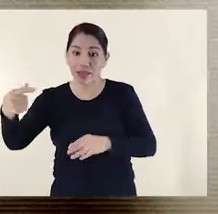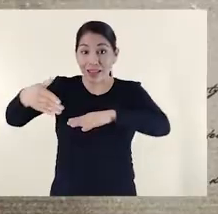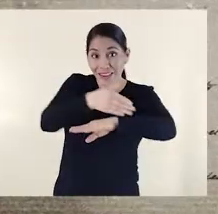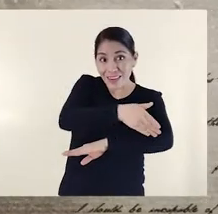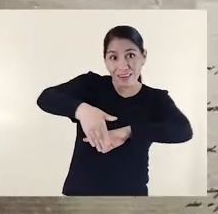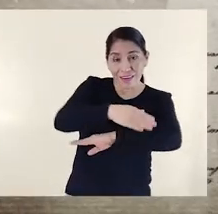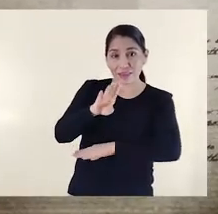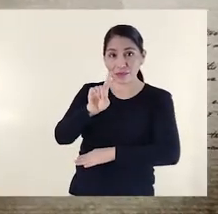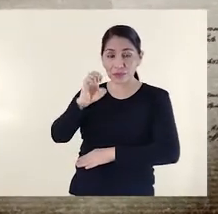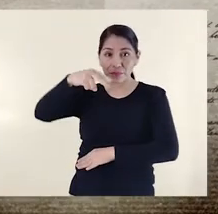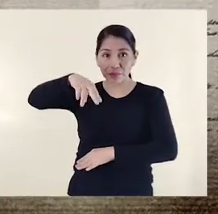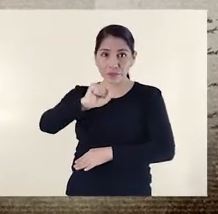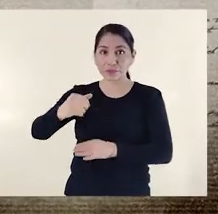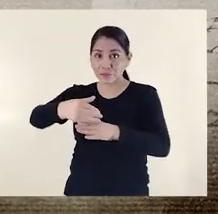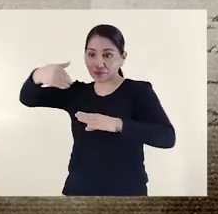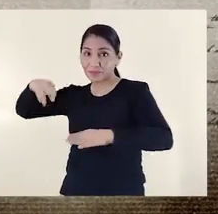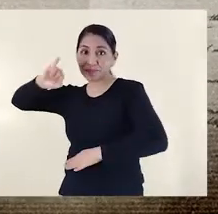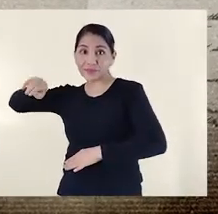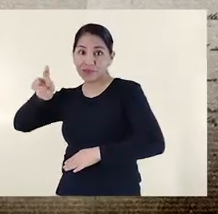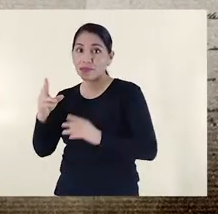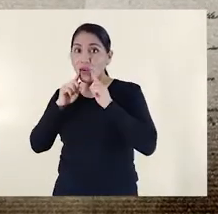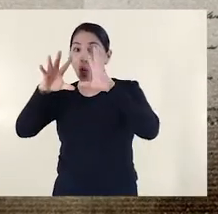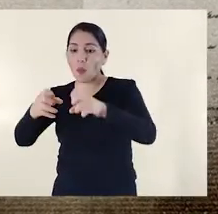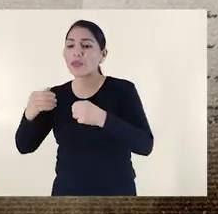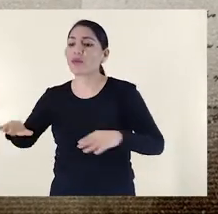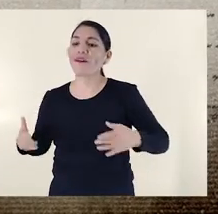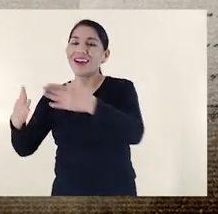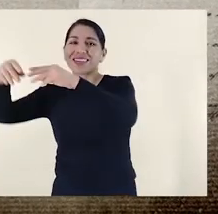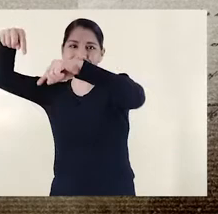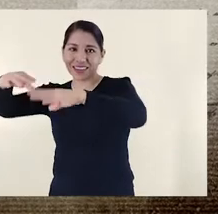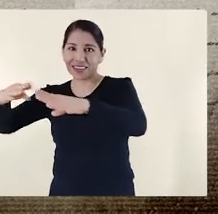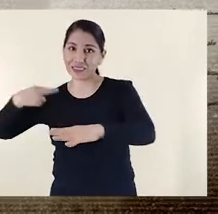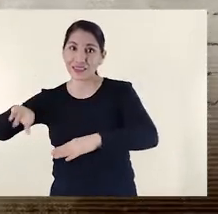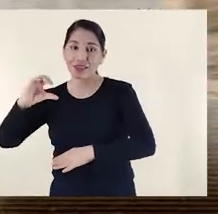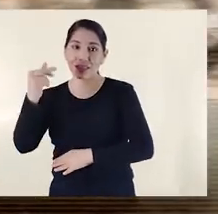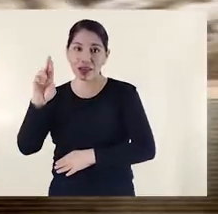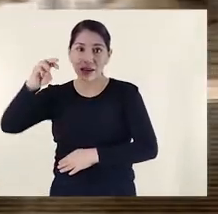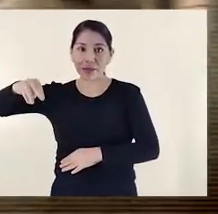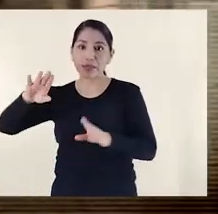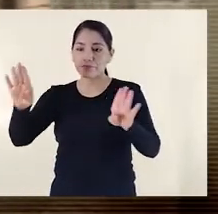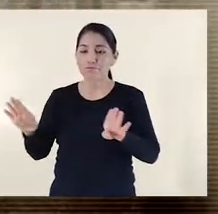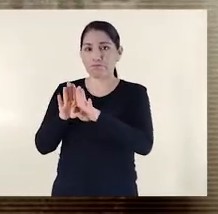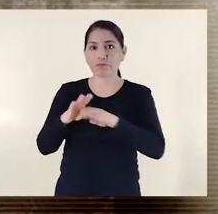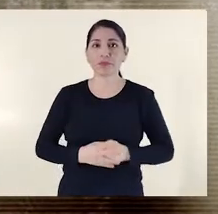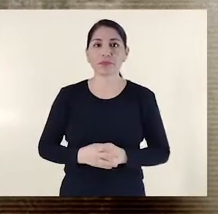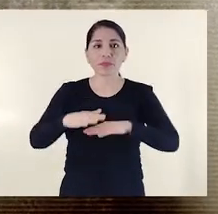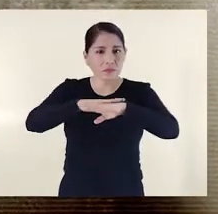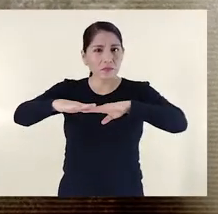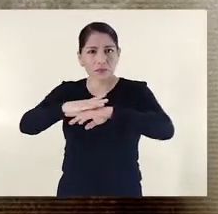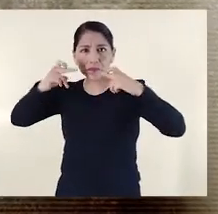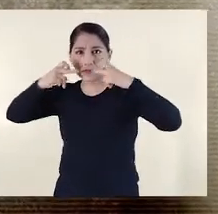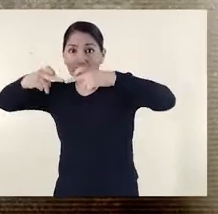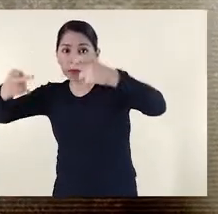la calle Buenos Aires, de traza virreinal Girón Huánuco, y el curso del canal que salía del monasterio del Carmen, que cierra